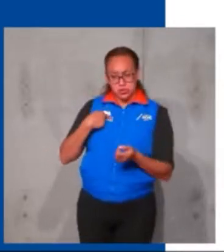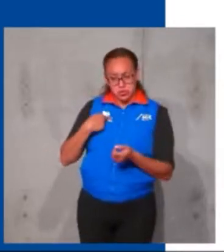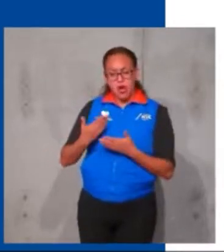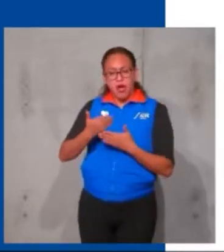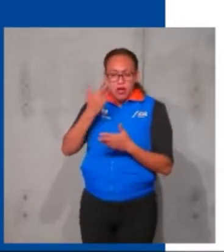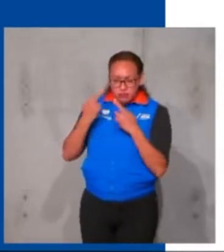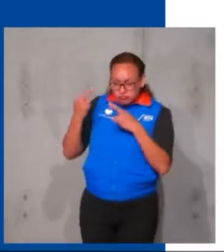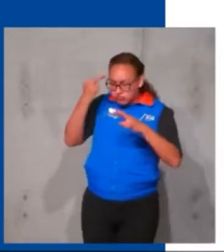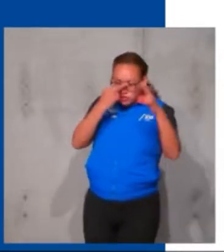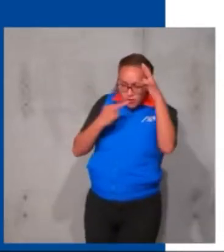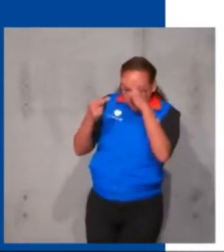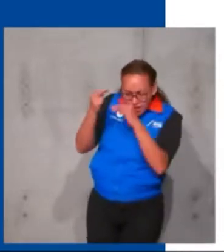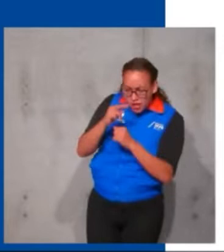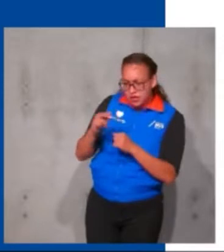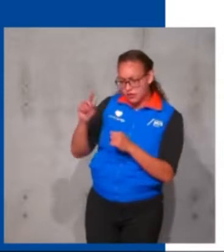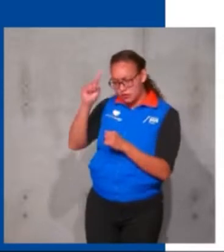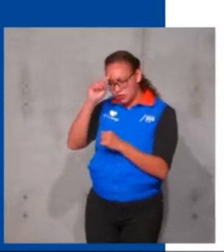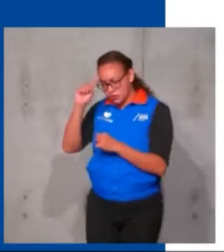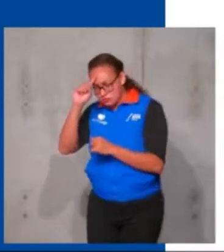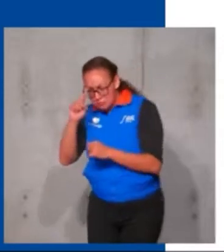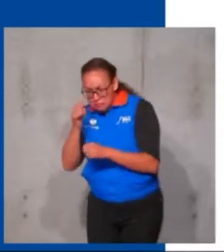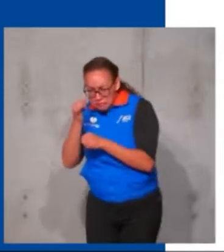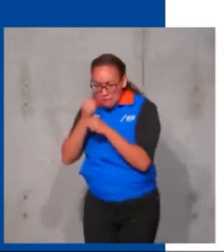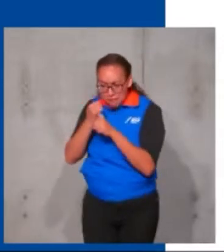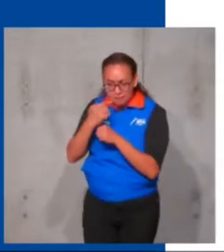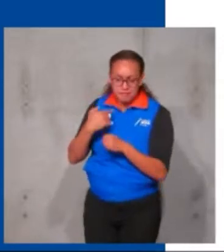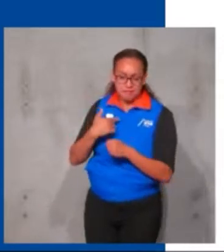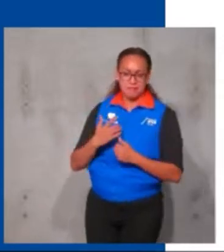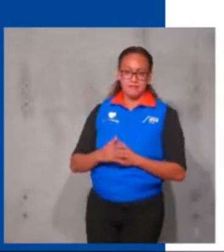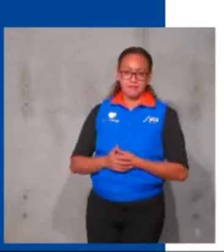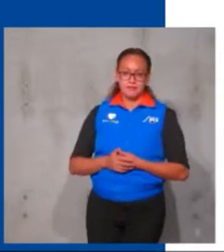la consultoría y realizado,